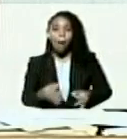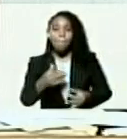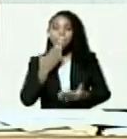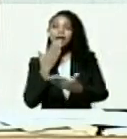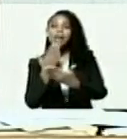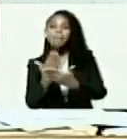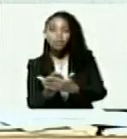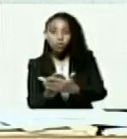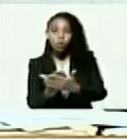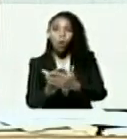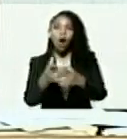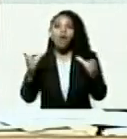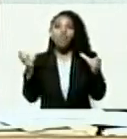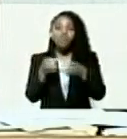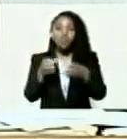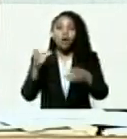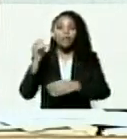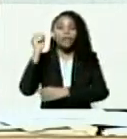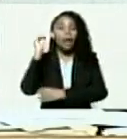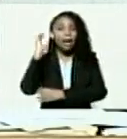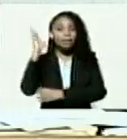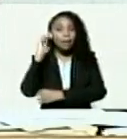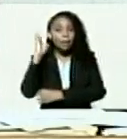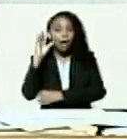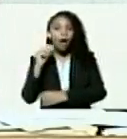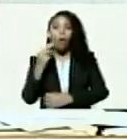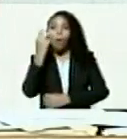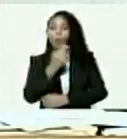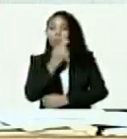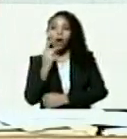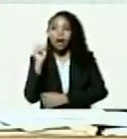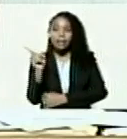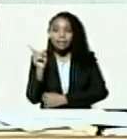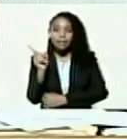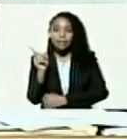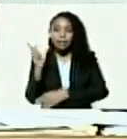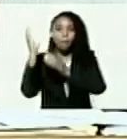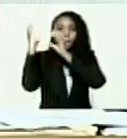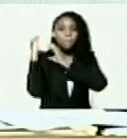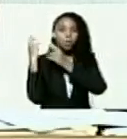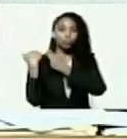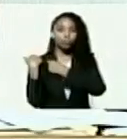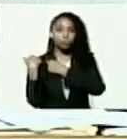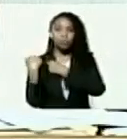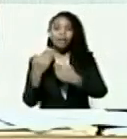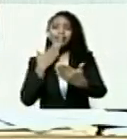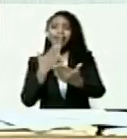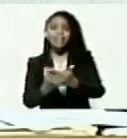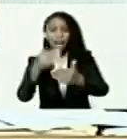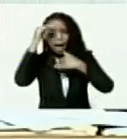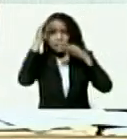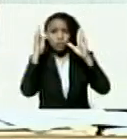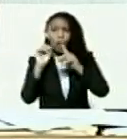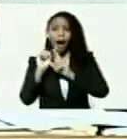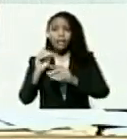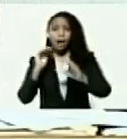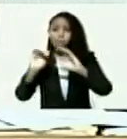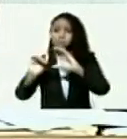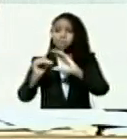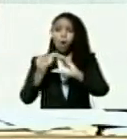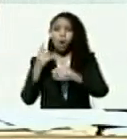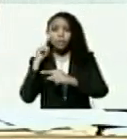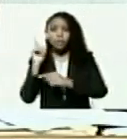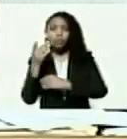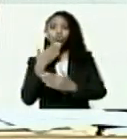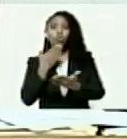de la Asamblea para que me permita ocupar dicho cargo ejecutivo. Agradeciendo la atención prestada a esta comunicación y